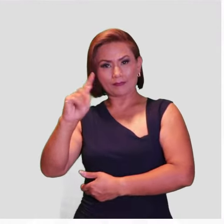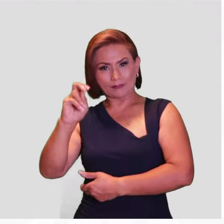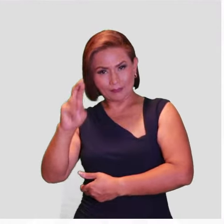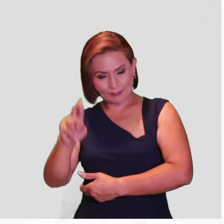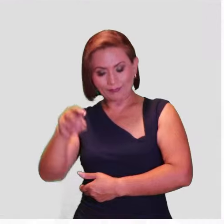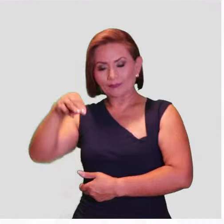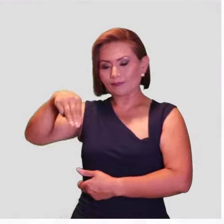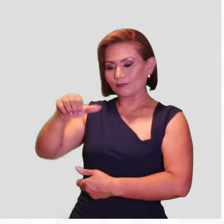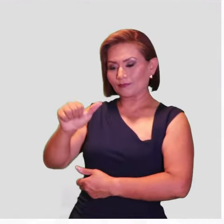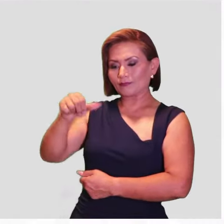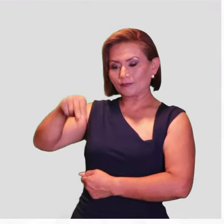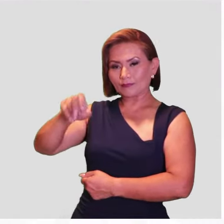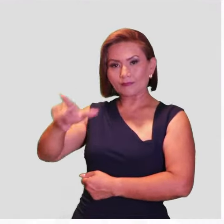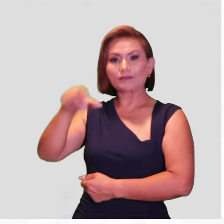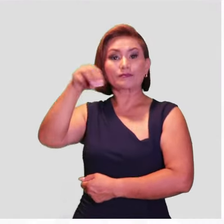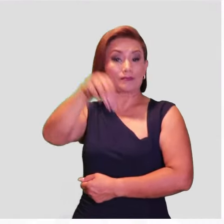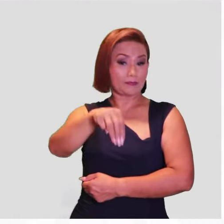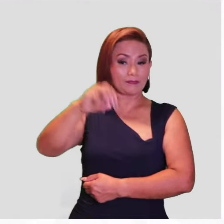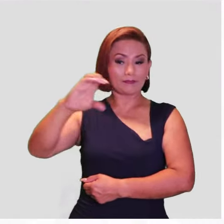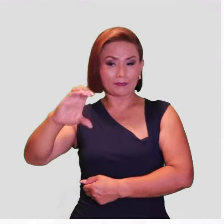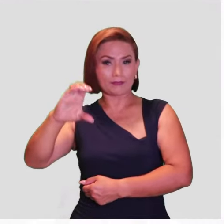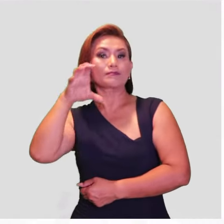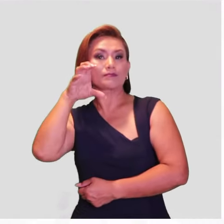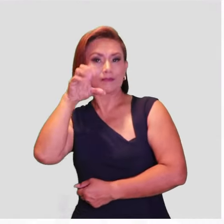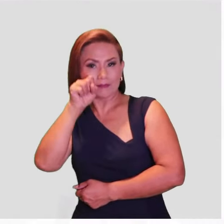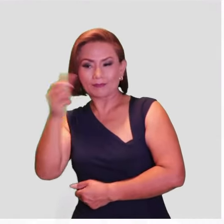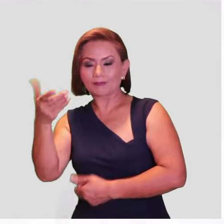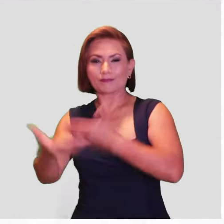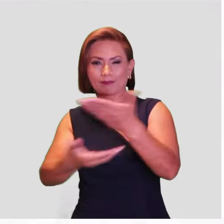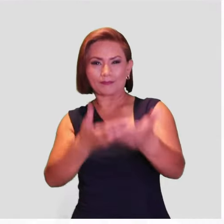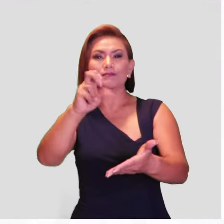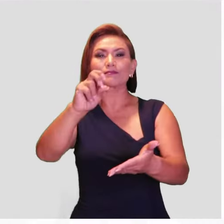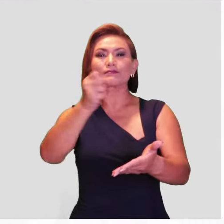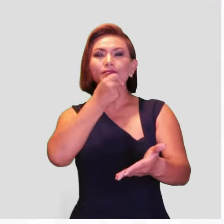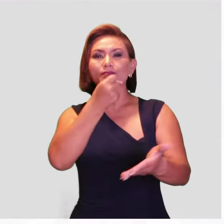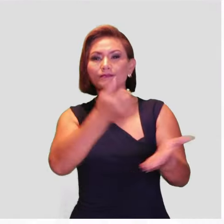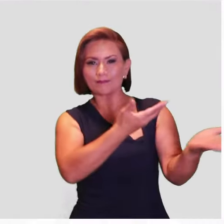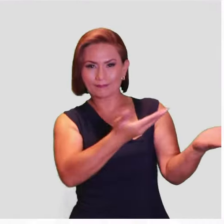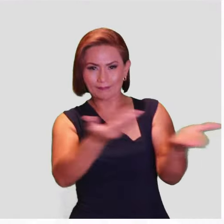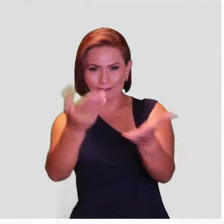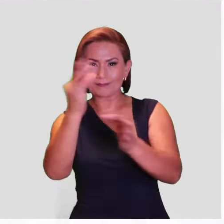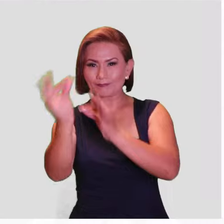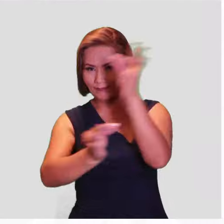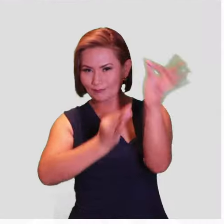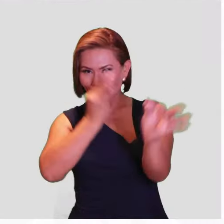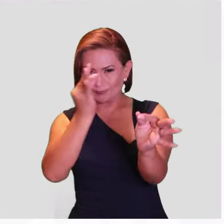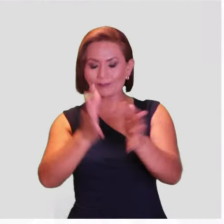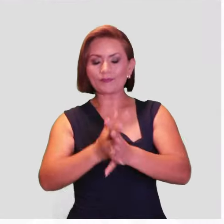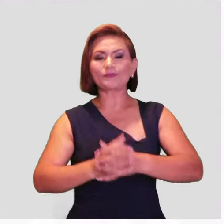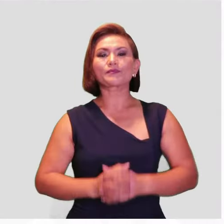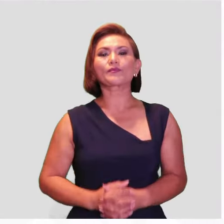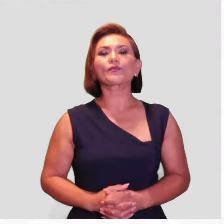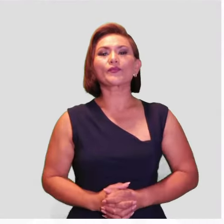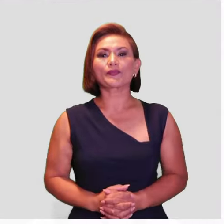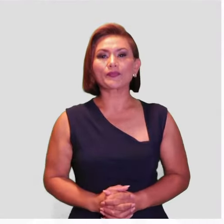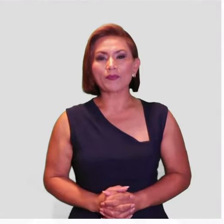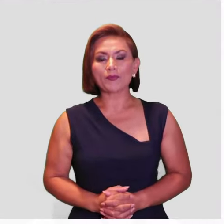Manuel Rocha Basurto, por Movimiento Ciudadano. Candidato, 30 segundos para su mensaje inicial. Lo escuchamos.